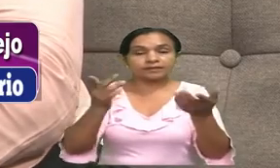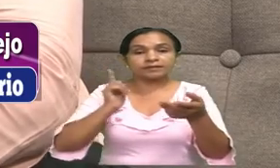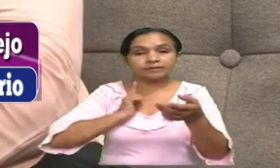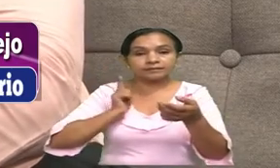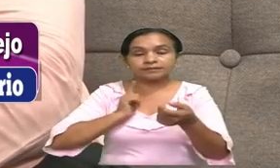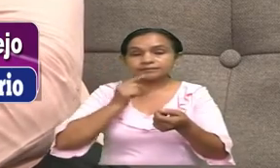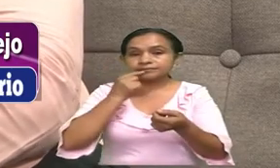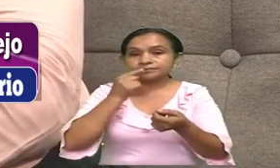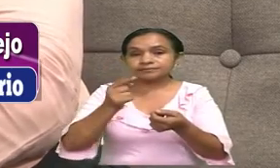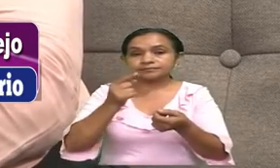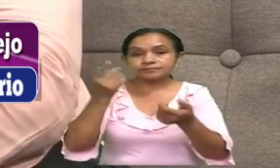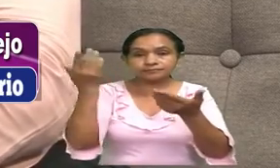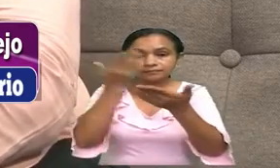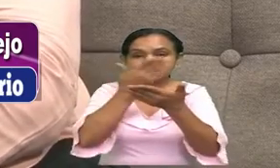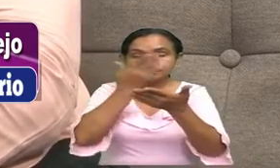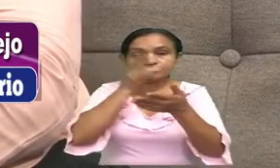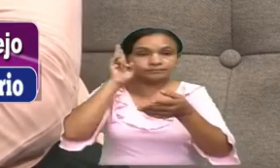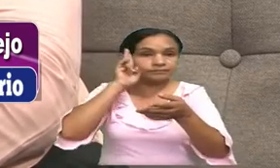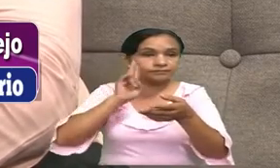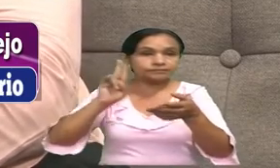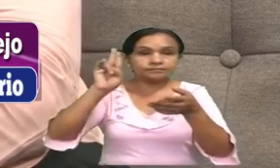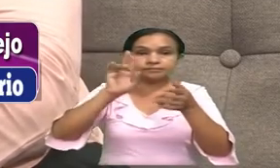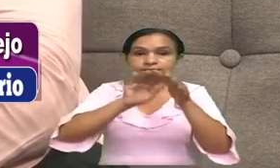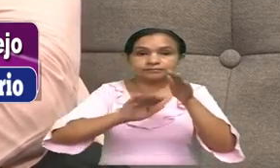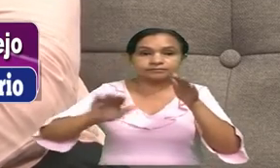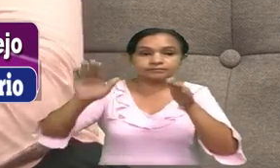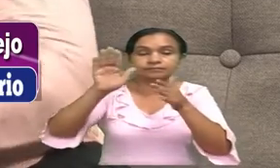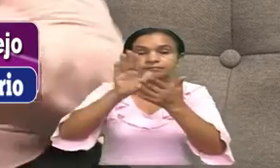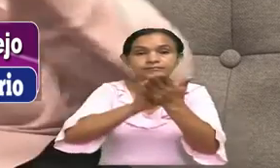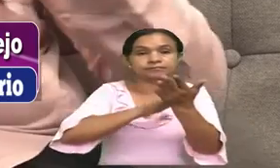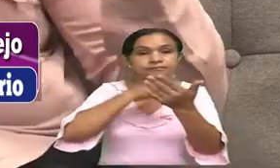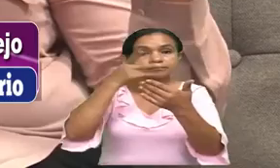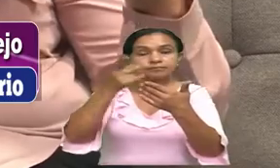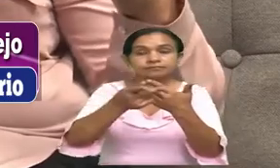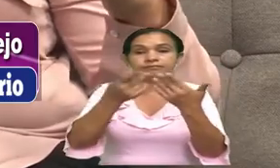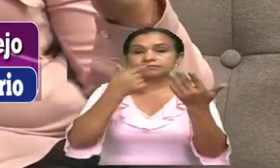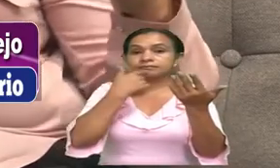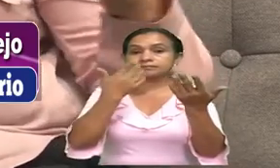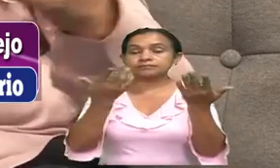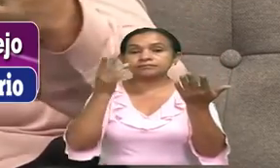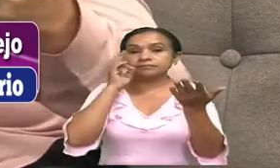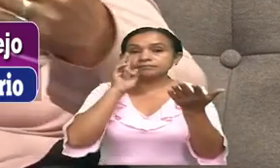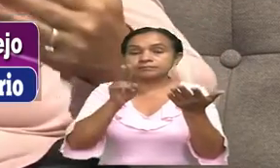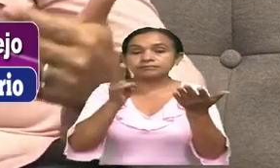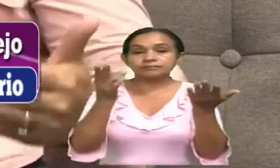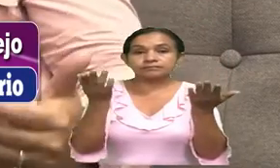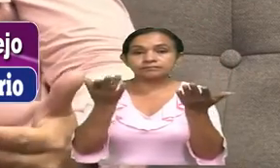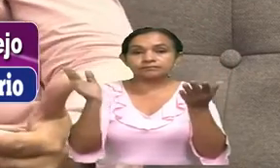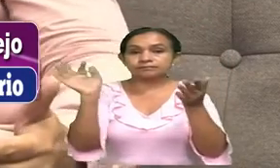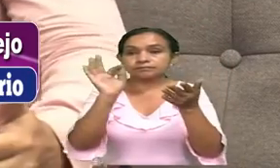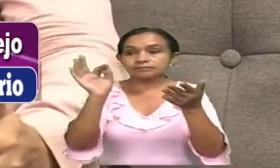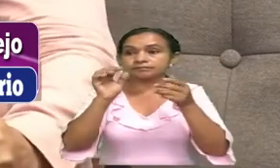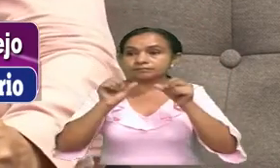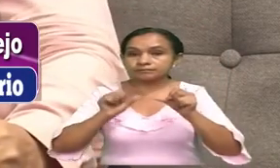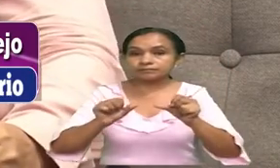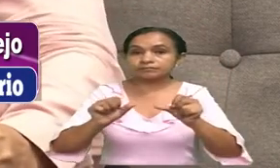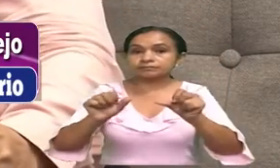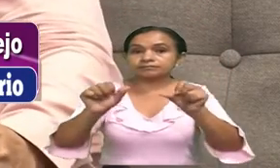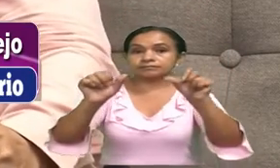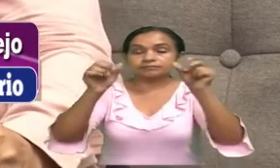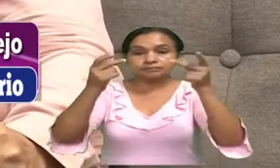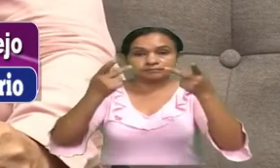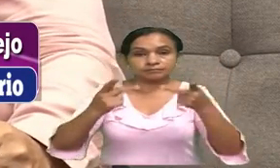considerar una carrera de posgrado, los programas y las carreras, es porque hay que ver esa formación de manera continua,